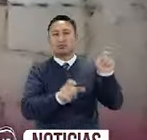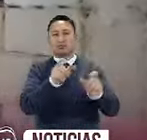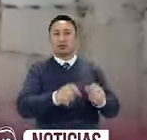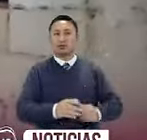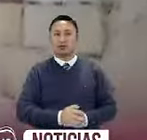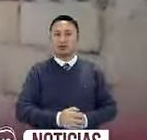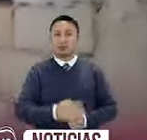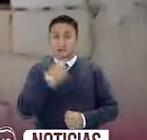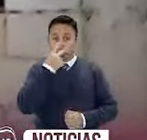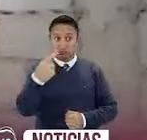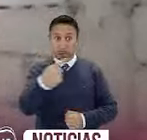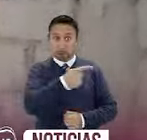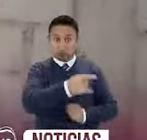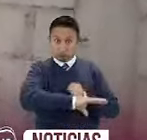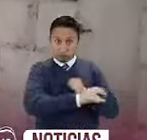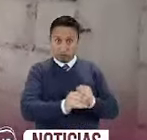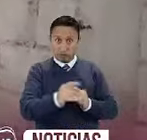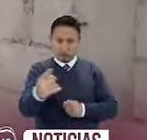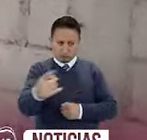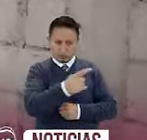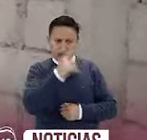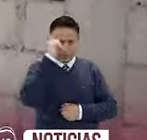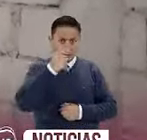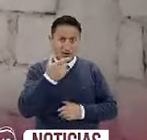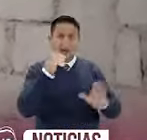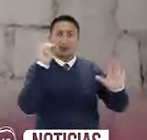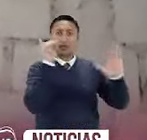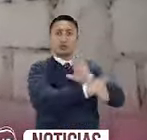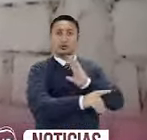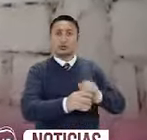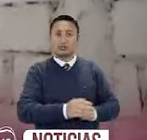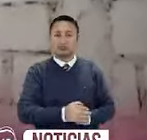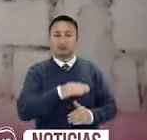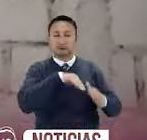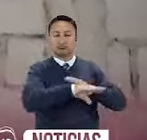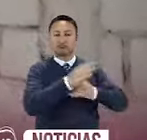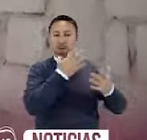que denuncie si han sido víctimas de estos individuos y puedan pasar un tiempo